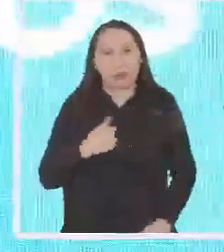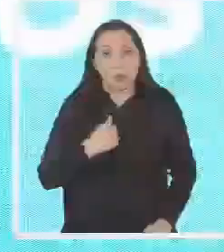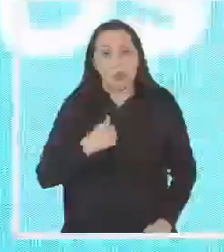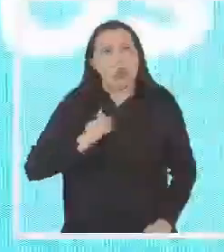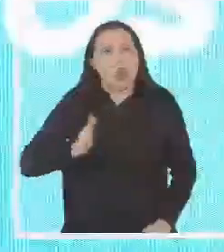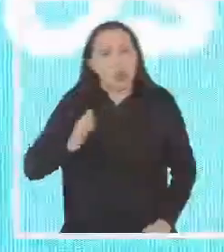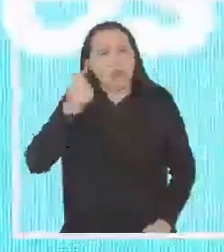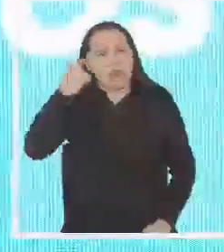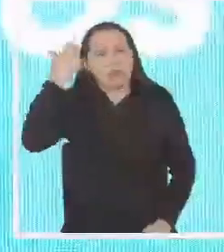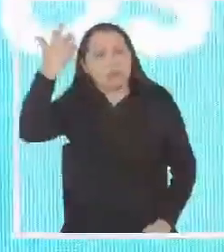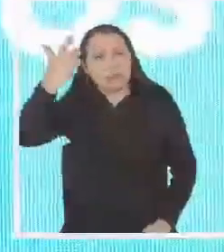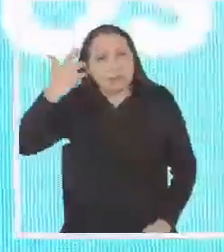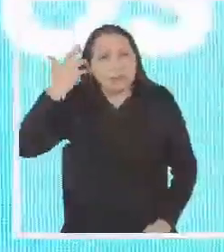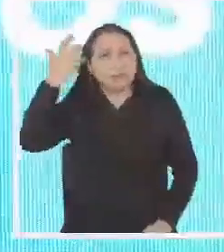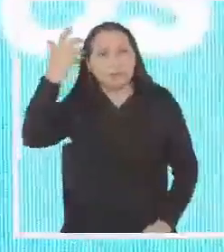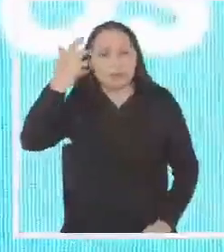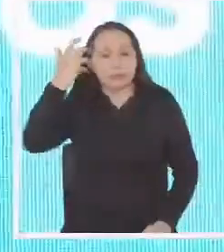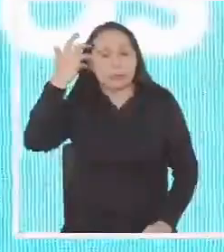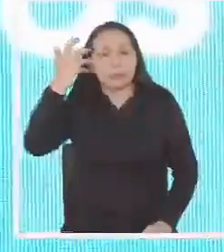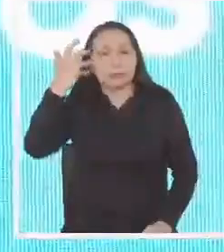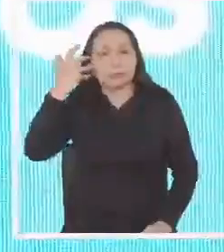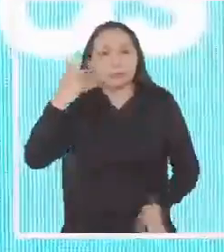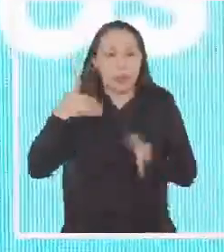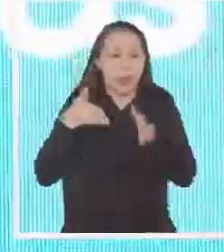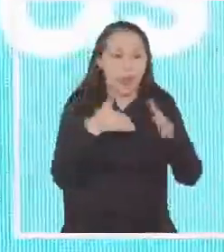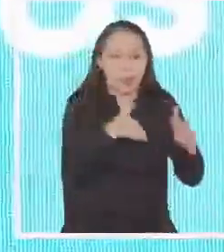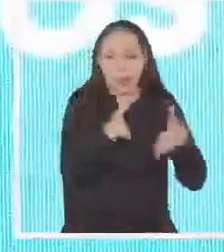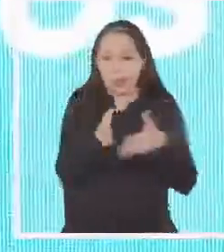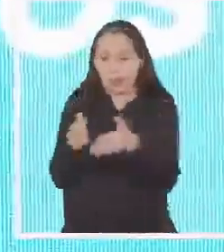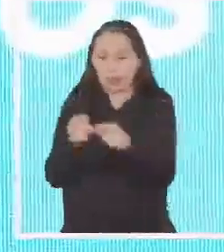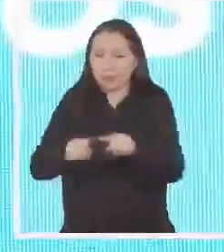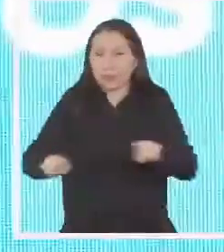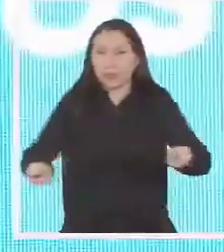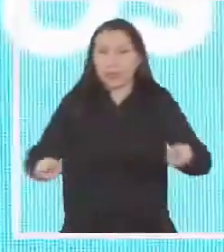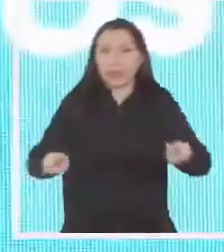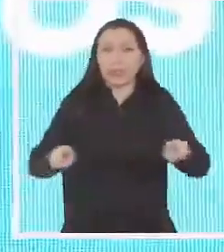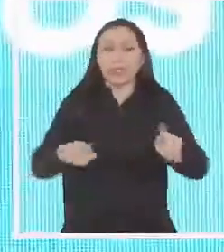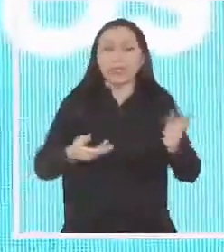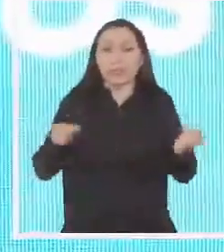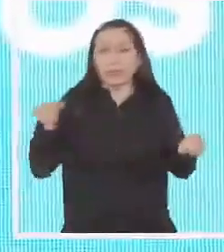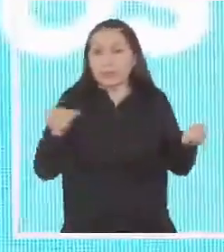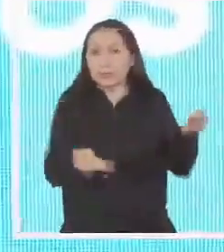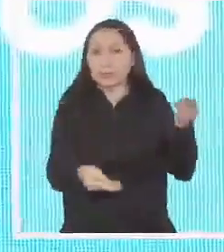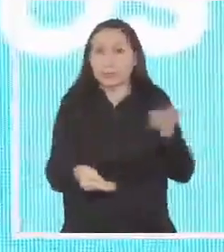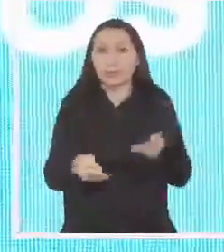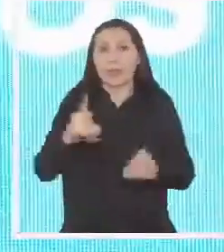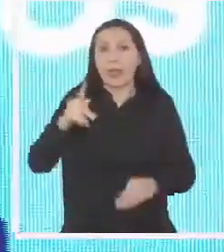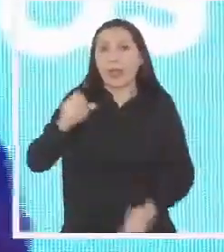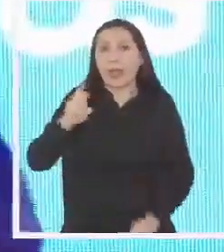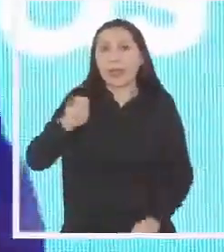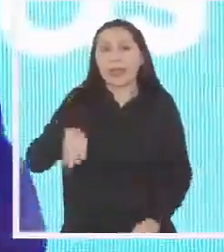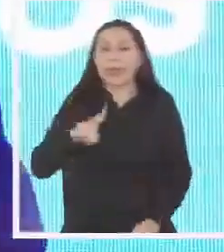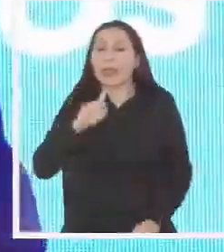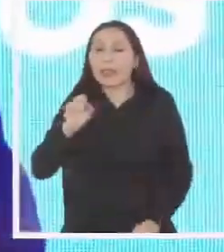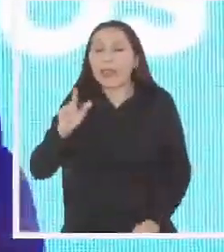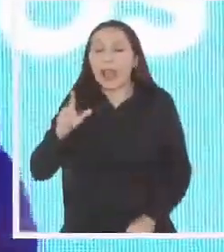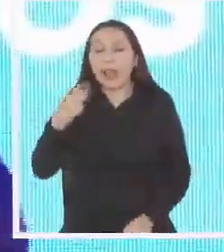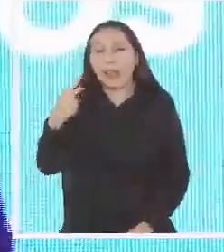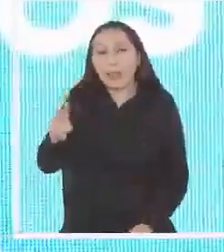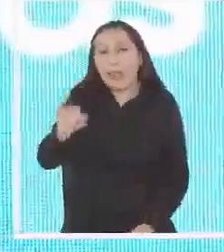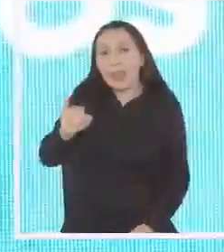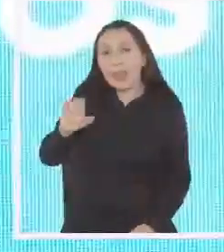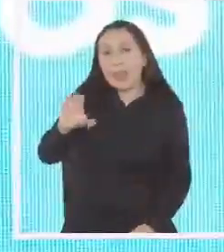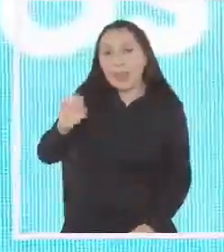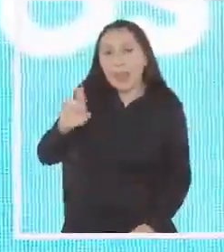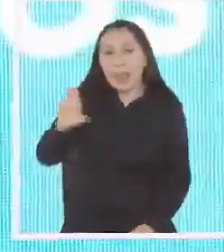resuena todavía los dos caminos divergentes que planteó Karen Tal de Icare en